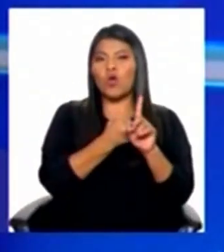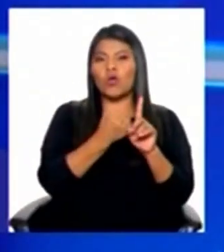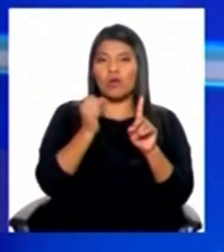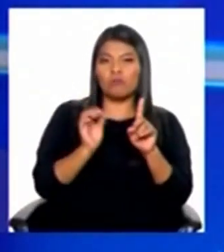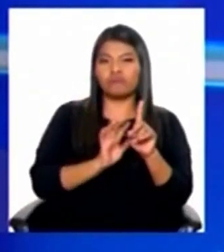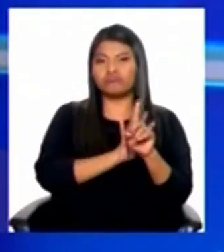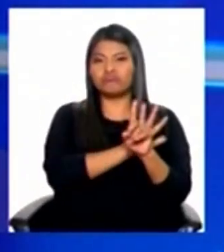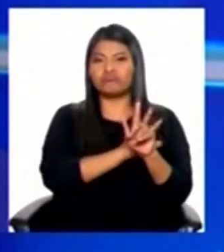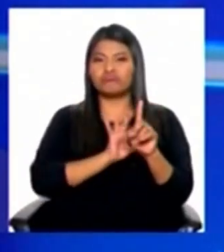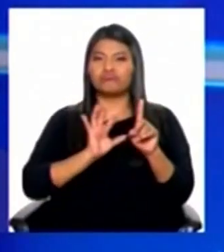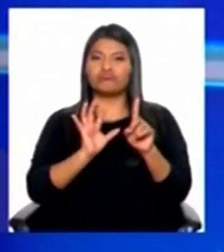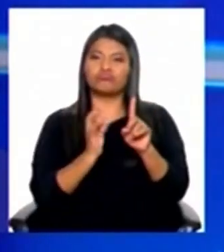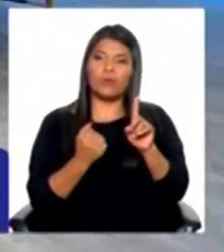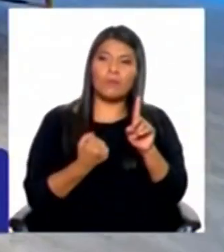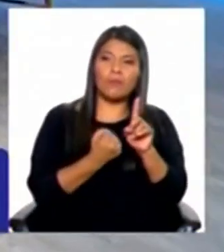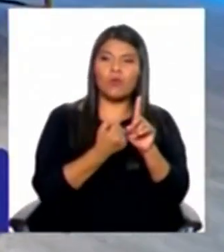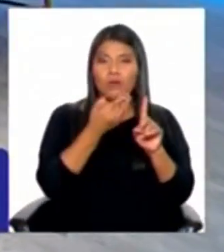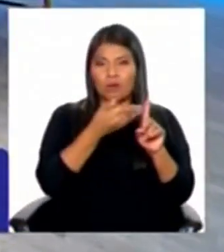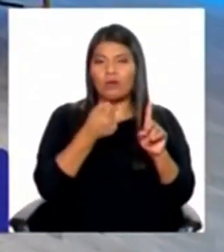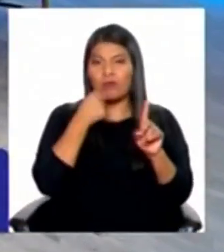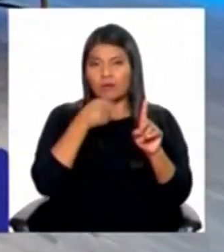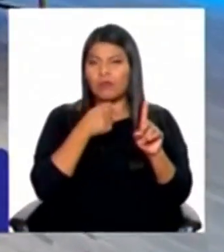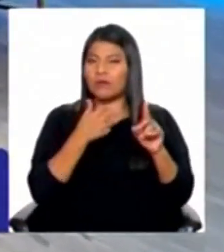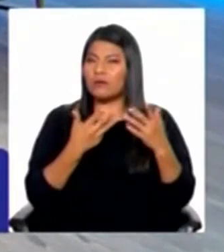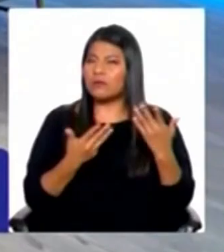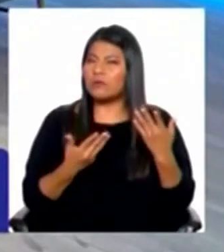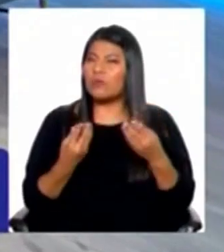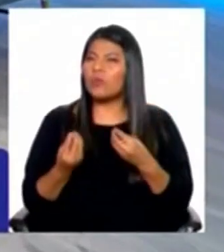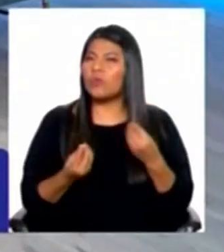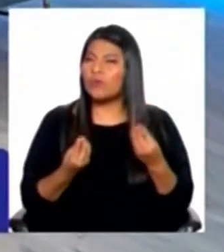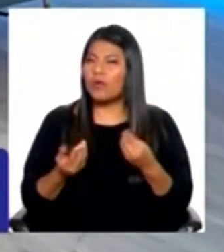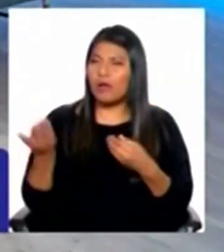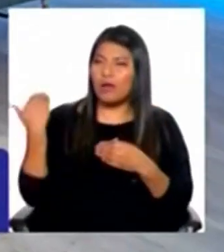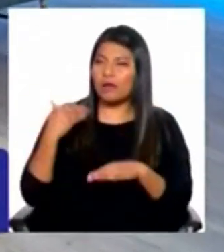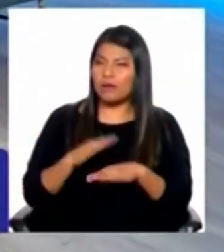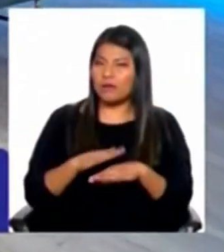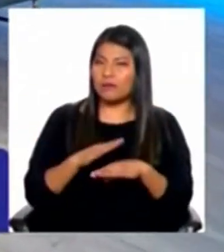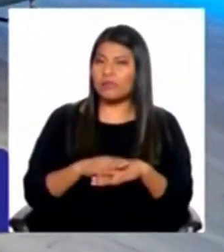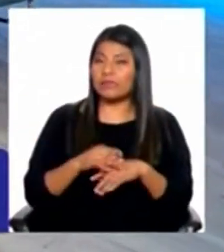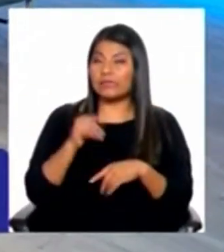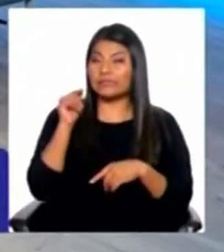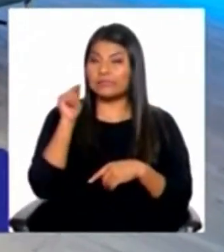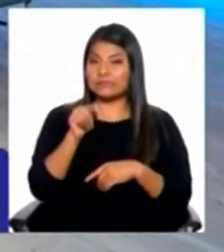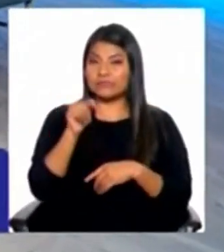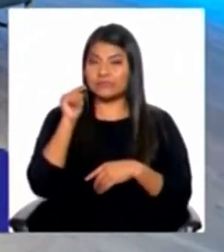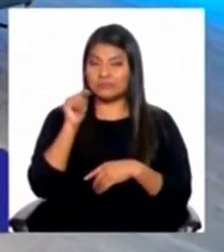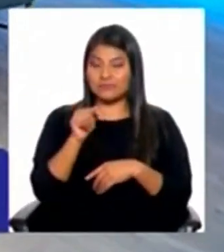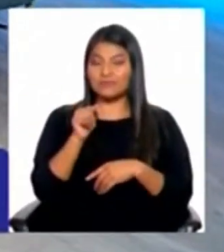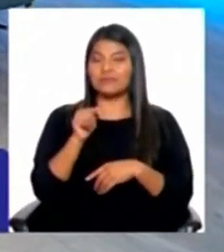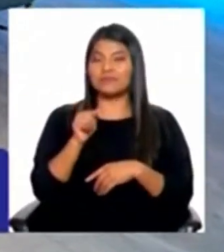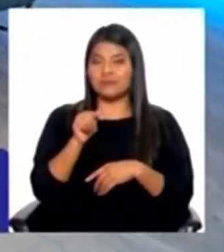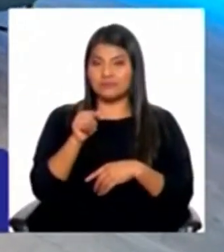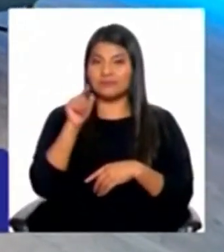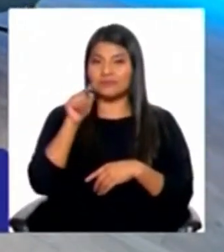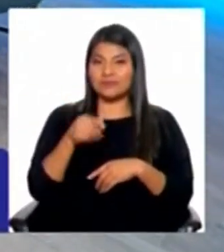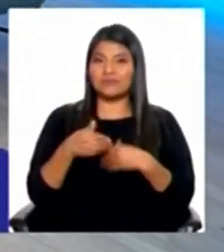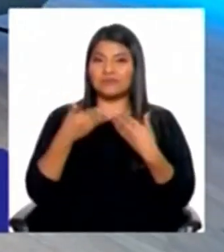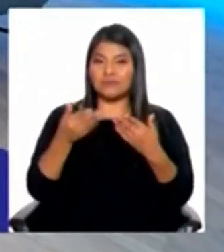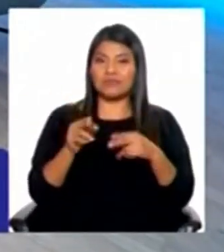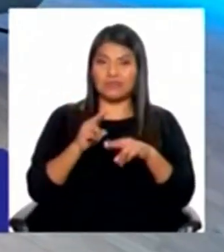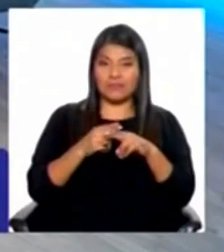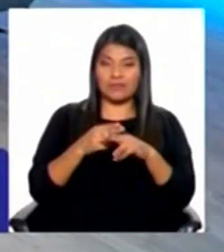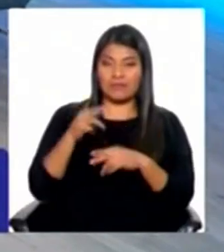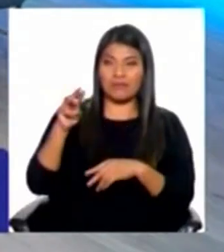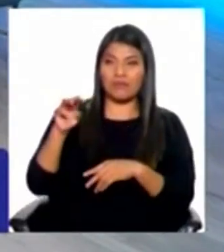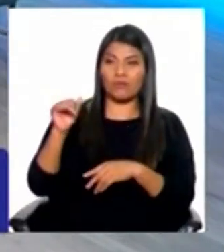o indirecta, no solo para la comisión de delitos, sino también para encubrir sus actos. Y es ahí precisamente donde entra en esta ecuación Wanda, que es